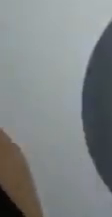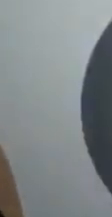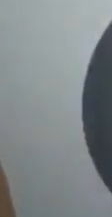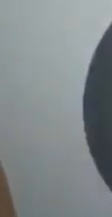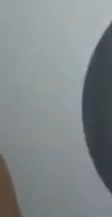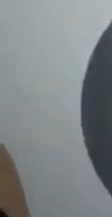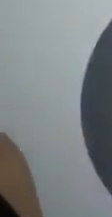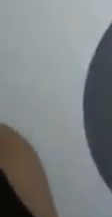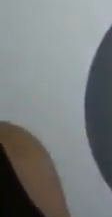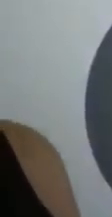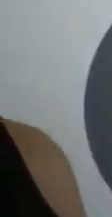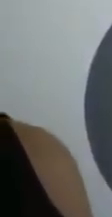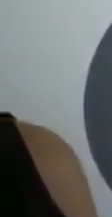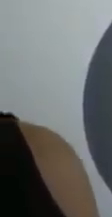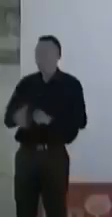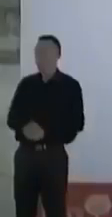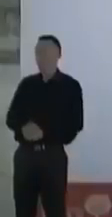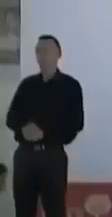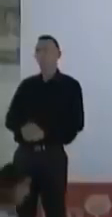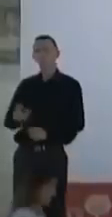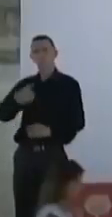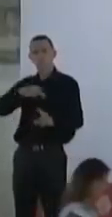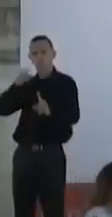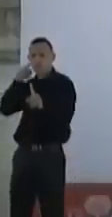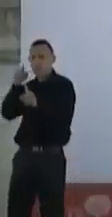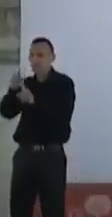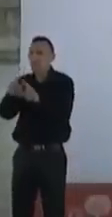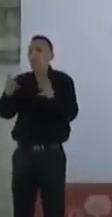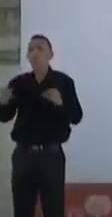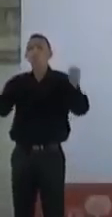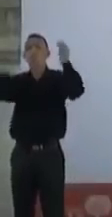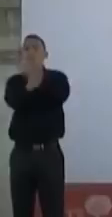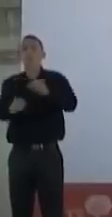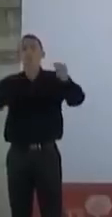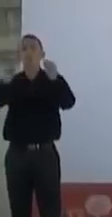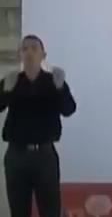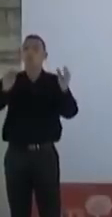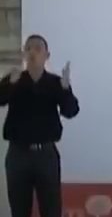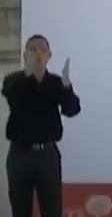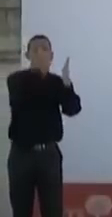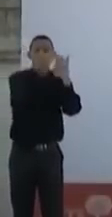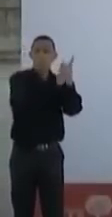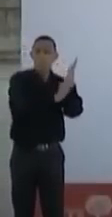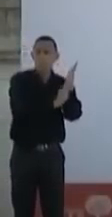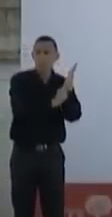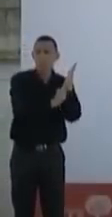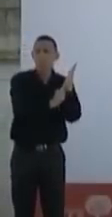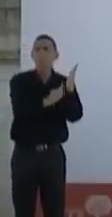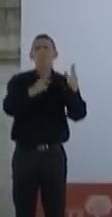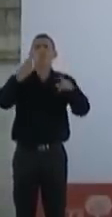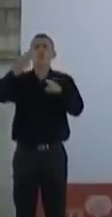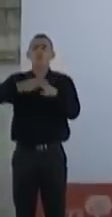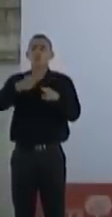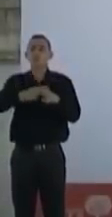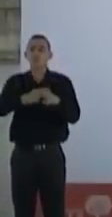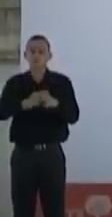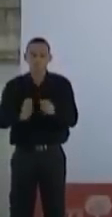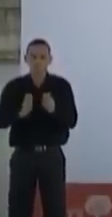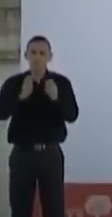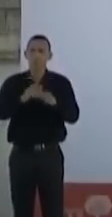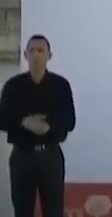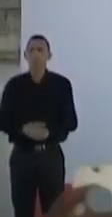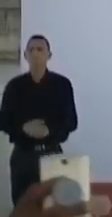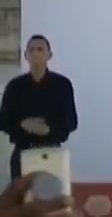Una de las cosas que nosotros queremos es hoy anunciar un programa que lo queremos llamar